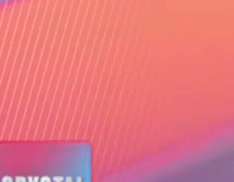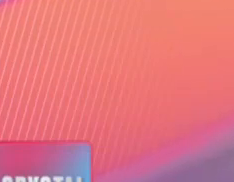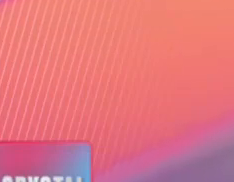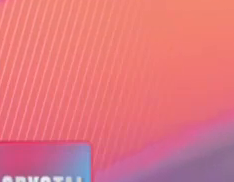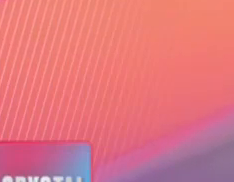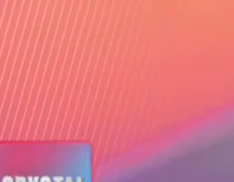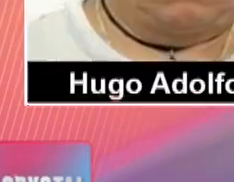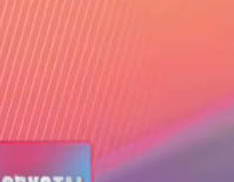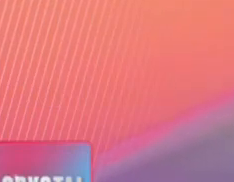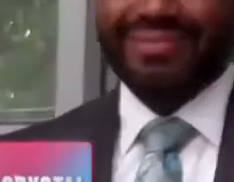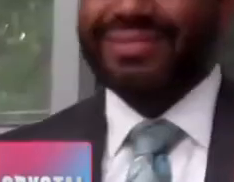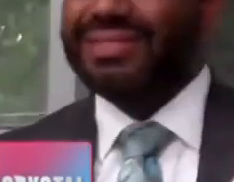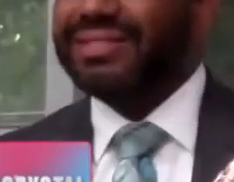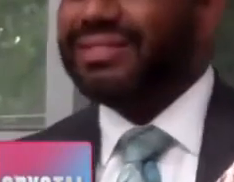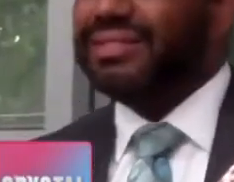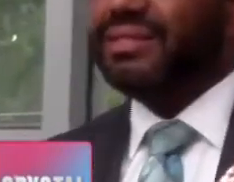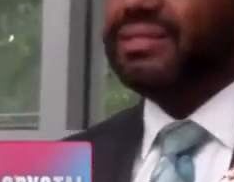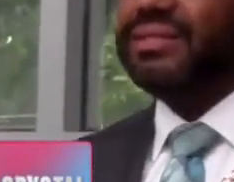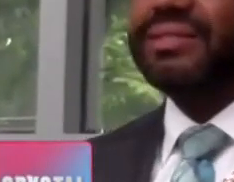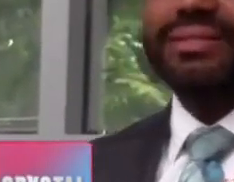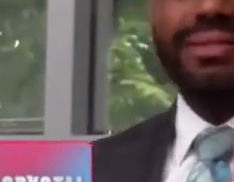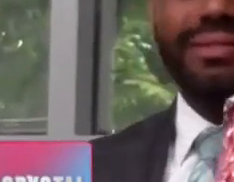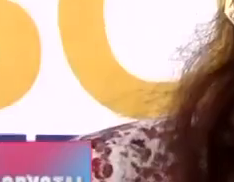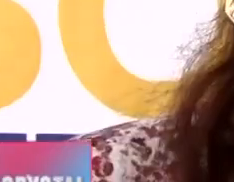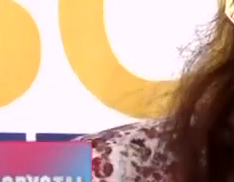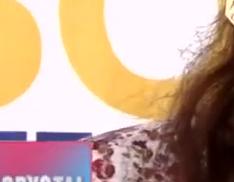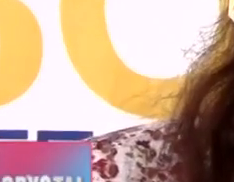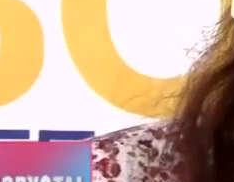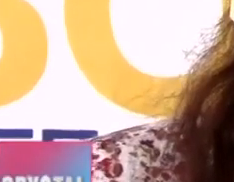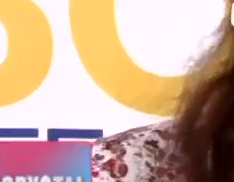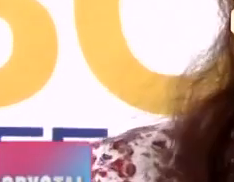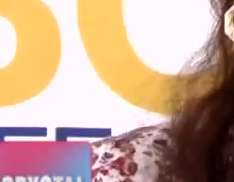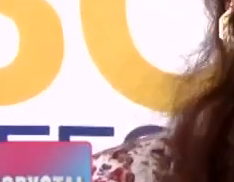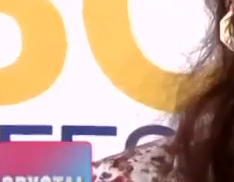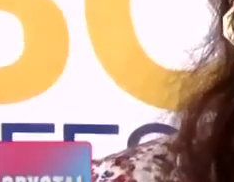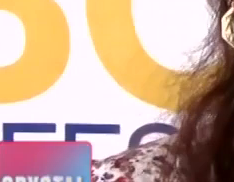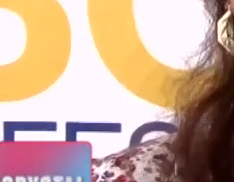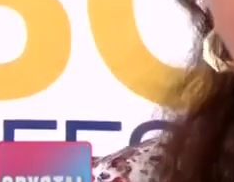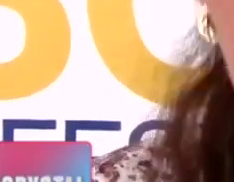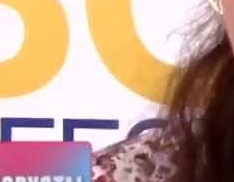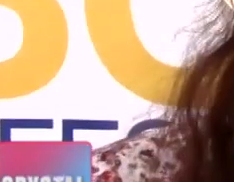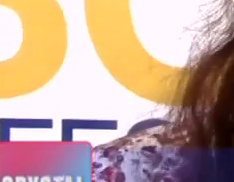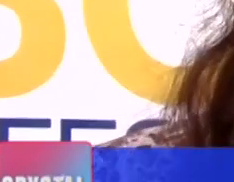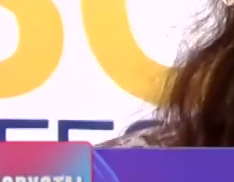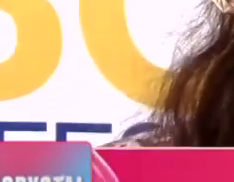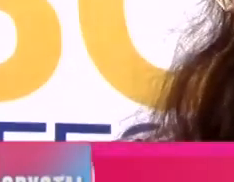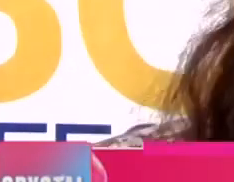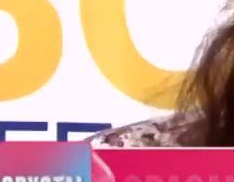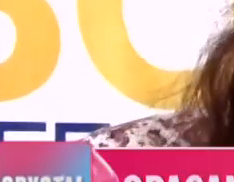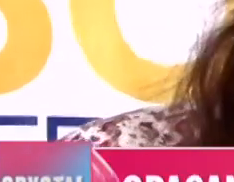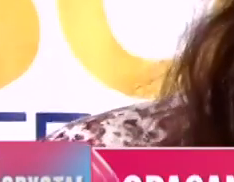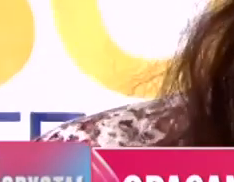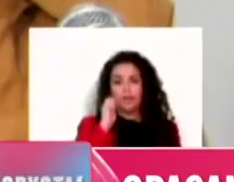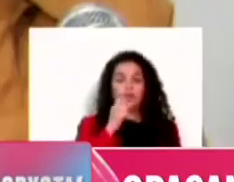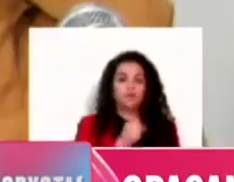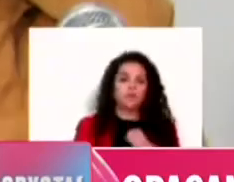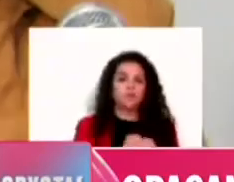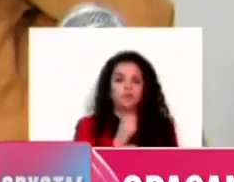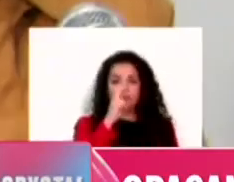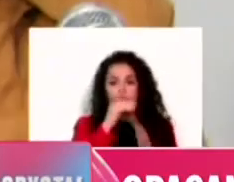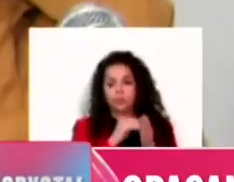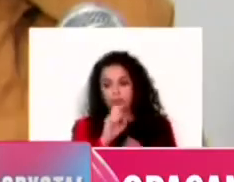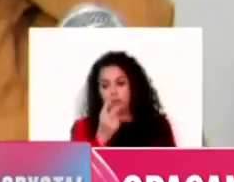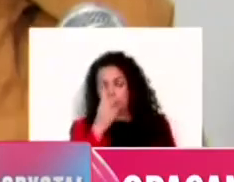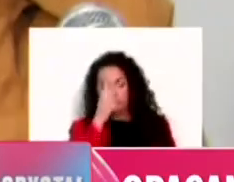Y dónde quedó la transparencia la alcaldesa de Venustiano Carranza Evelyn Parra no ha cumplido con las exigencias de la ley Por qué no